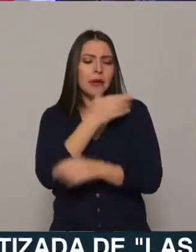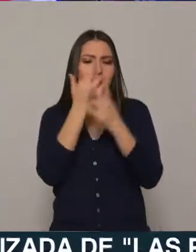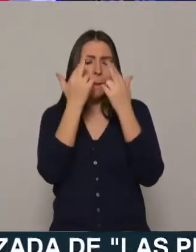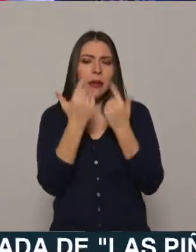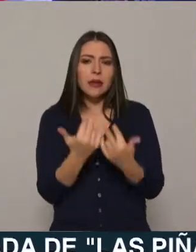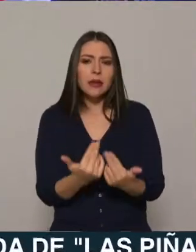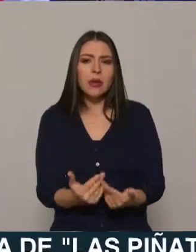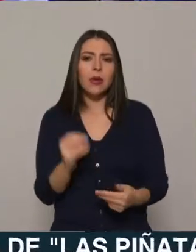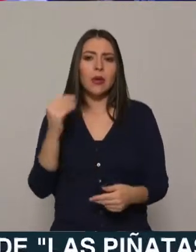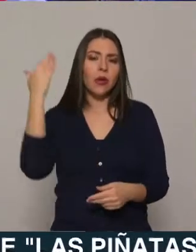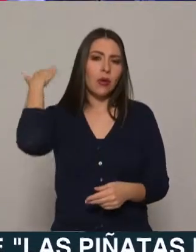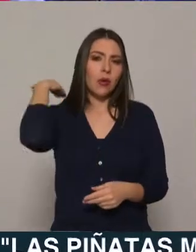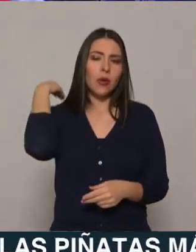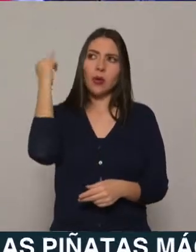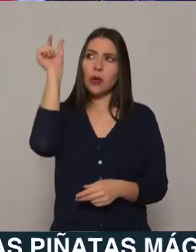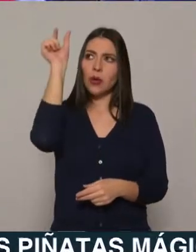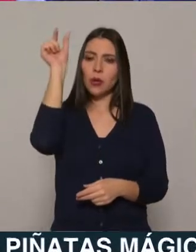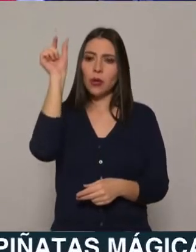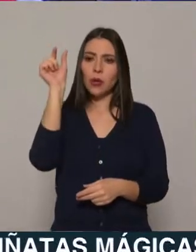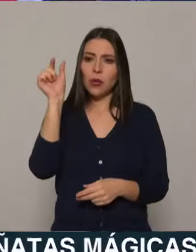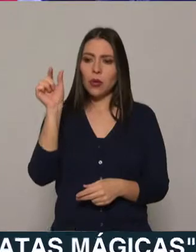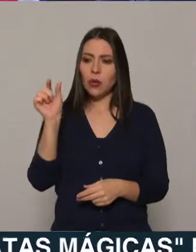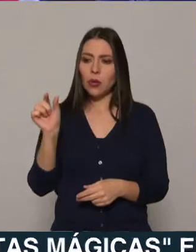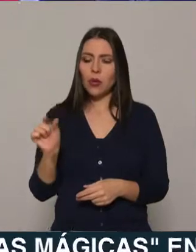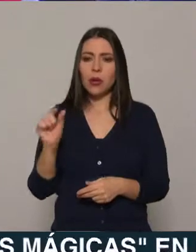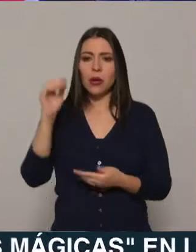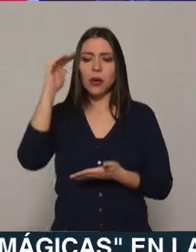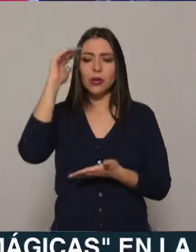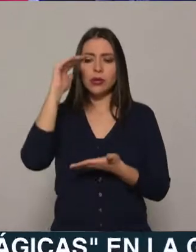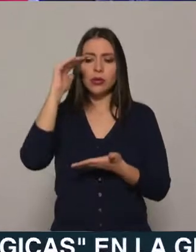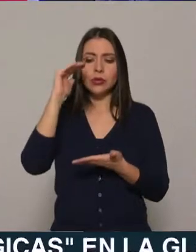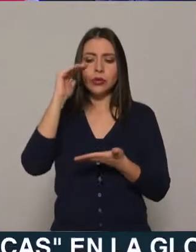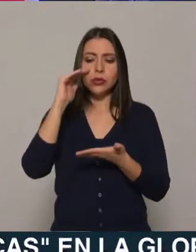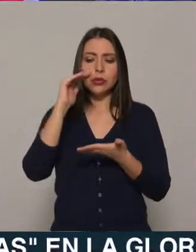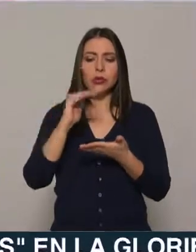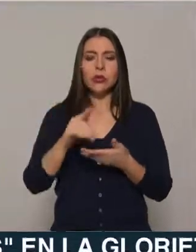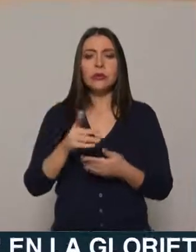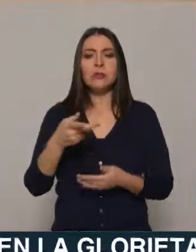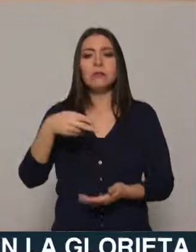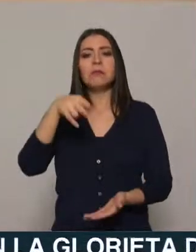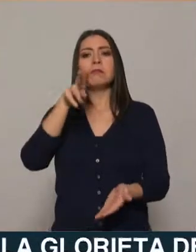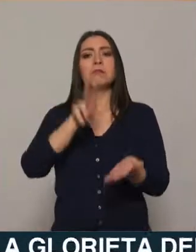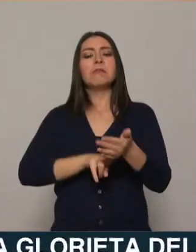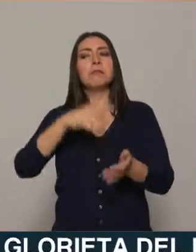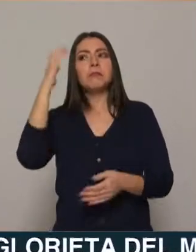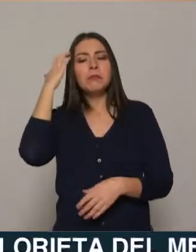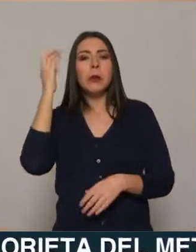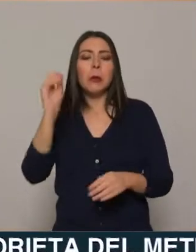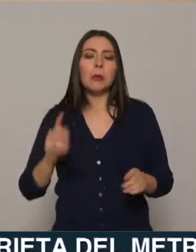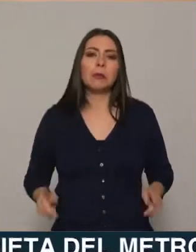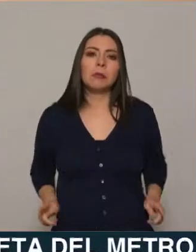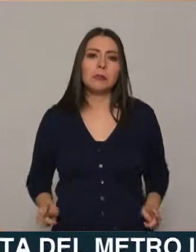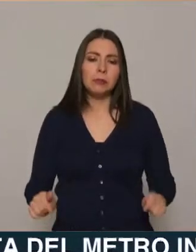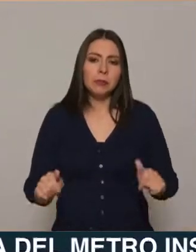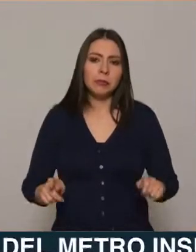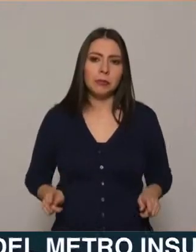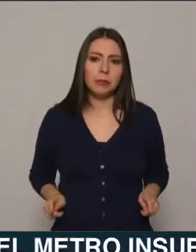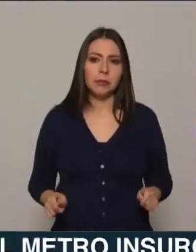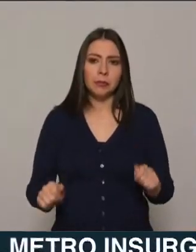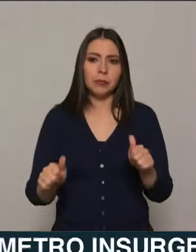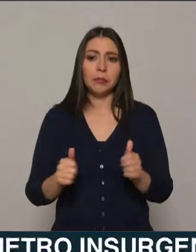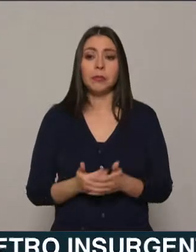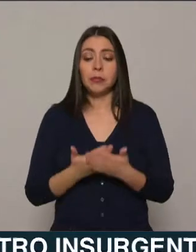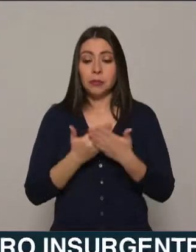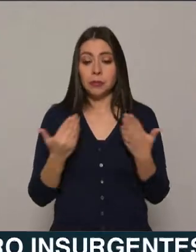vayan achicando y por eso el paciente termina en silla de ruedas o en una camilla. Resaltó que en el país se está viviendo un